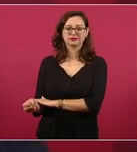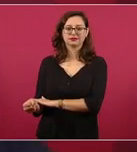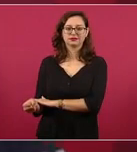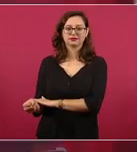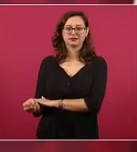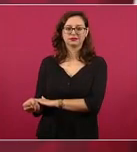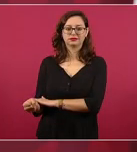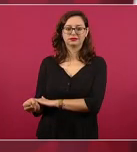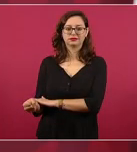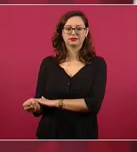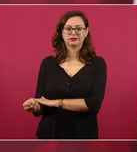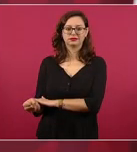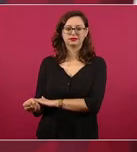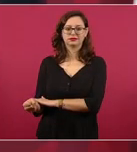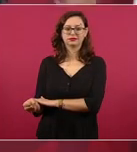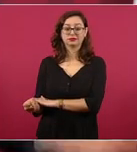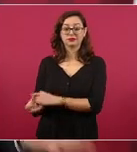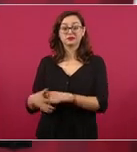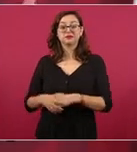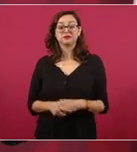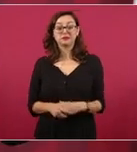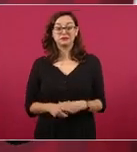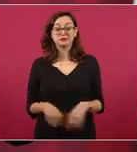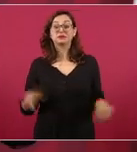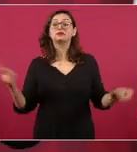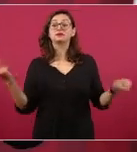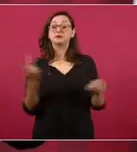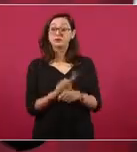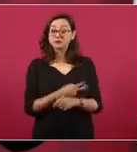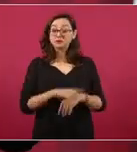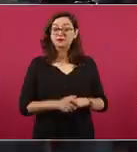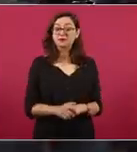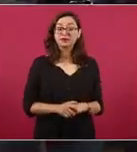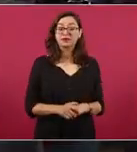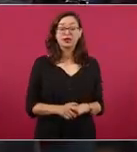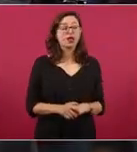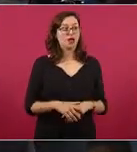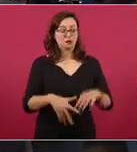y la gran prensa